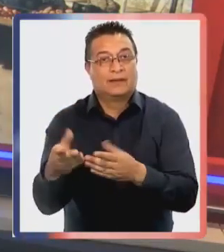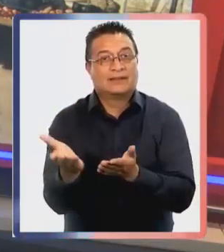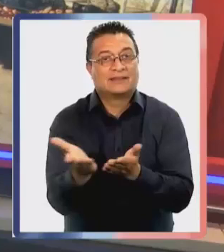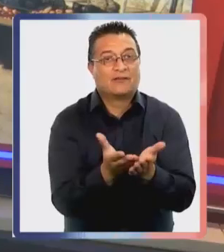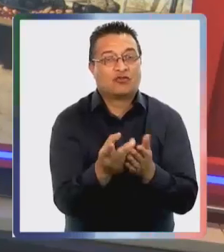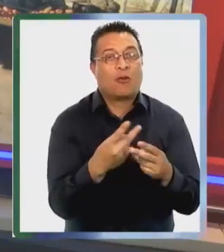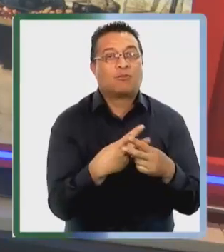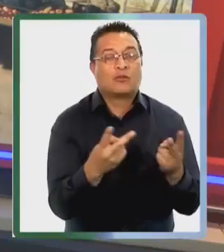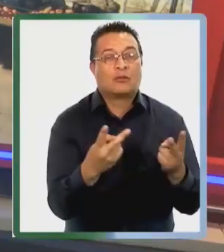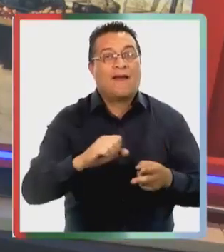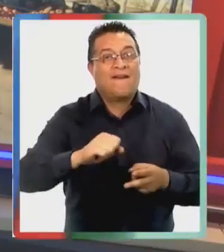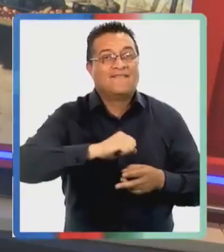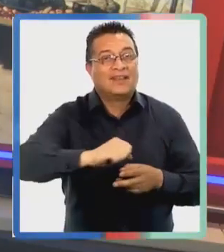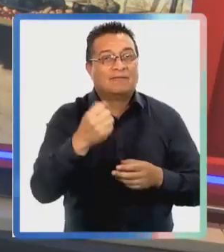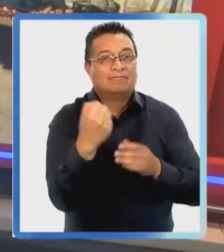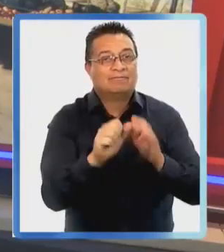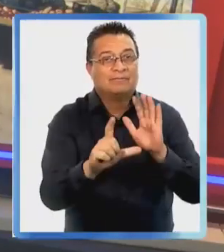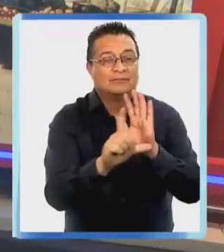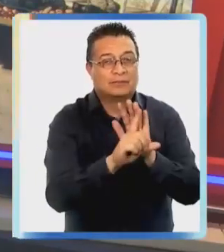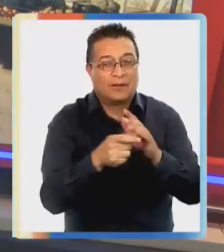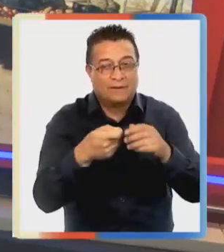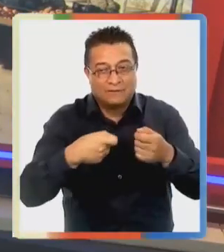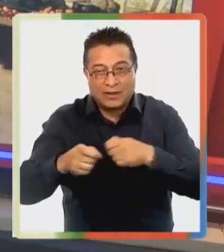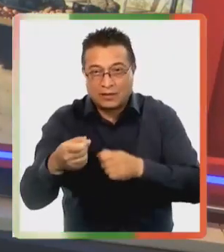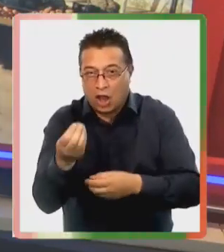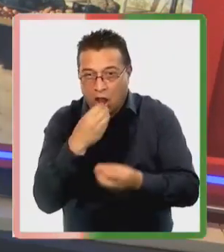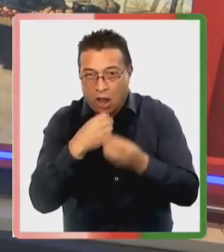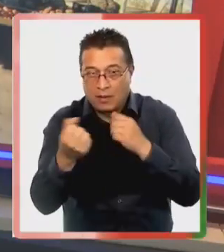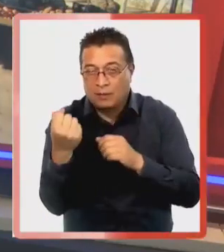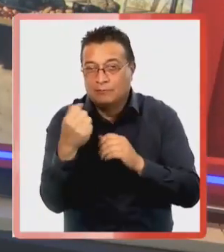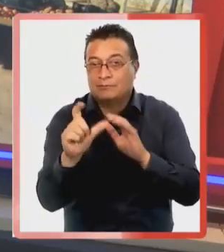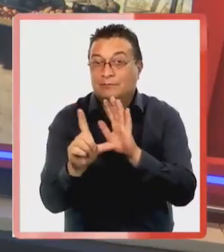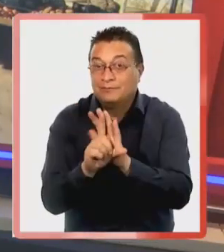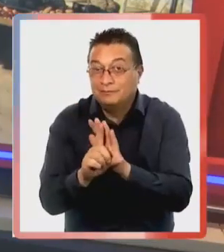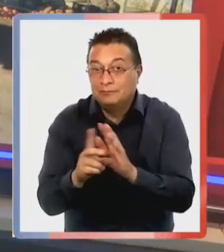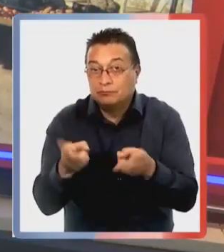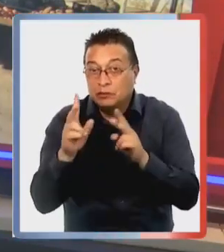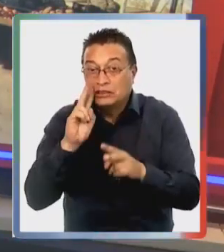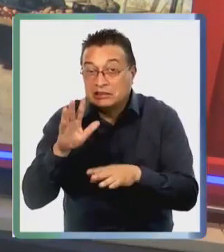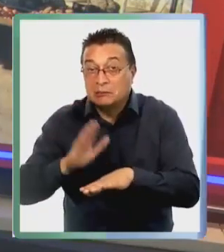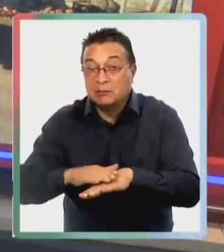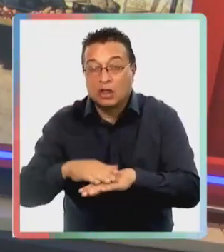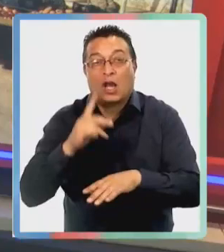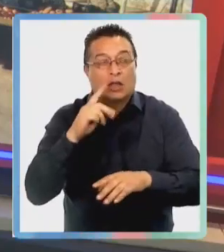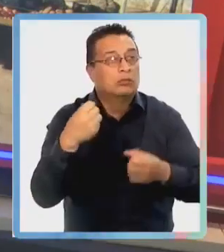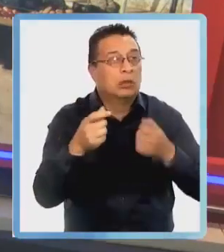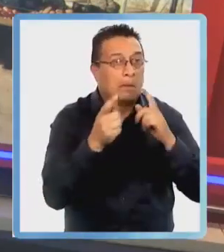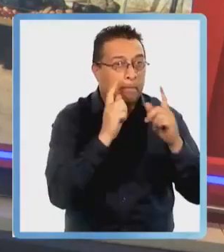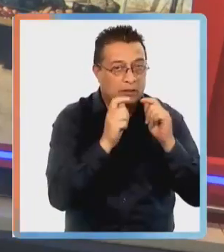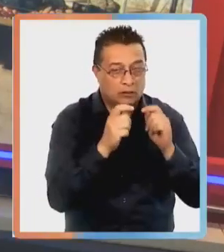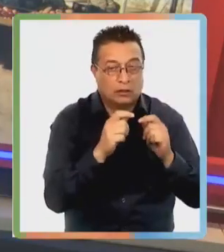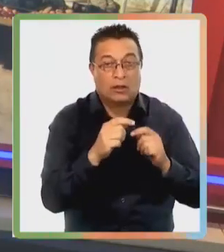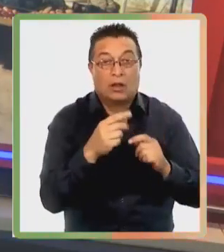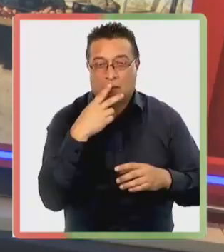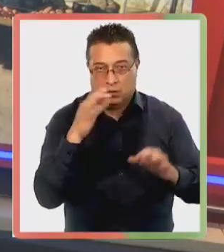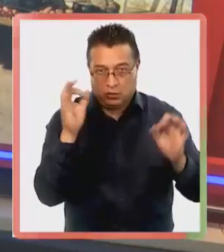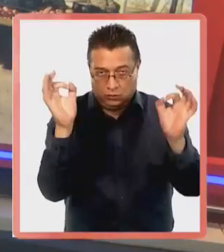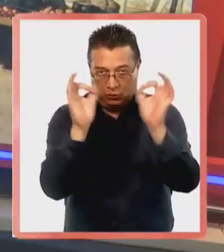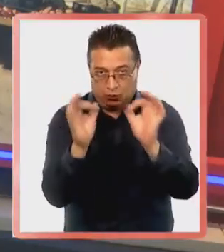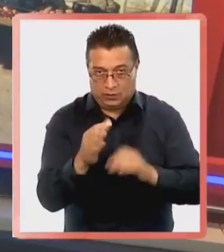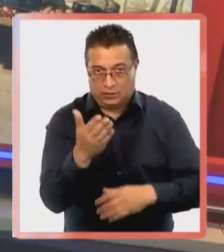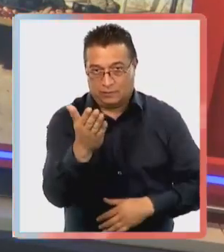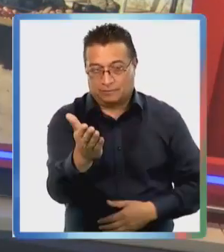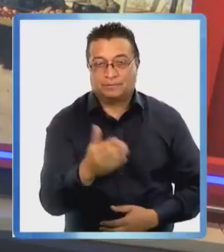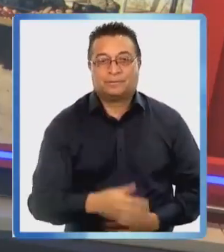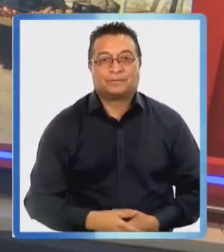de distintos servicios públicos para evitar delitos, venta de alimentos no autorizados y cualquier situación de riesgo que se genere.